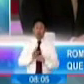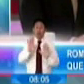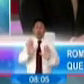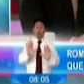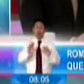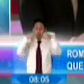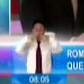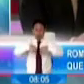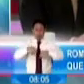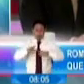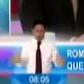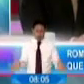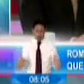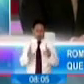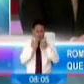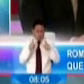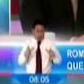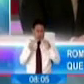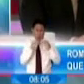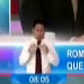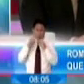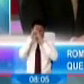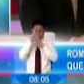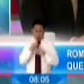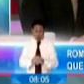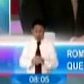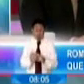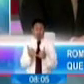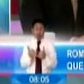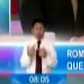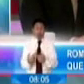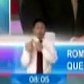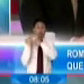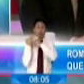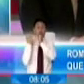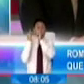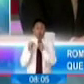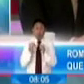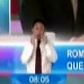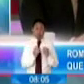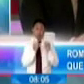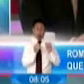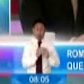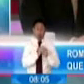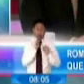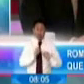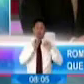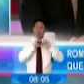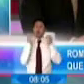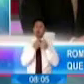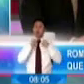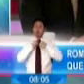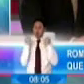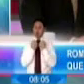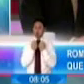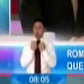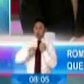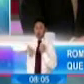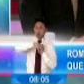una línea de libertad, de democracia, y ahora viene la de responsabilidad individual. Eso va también para las organizaciones sociales